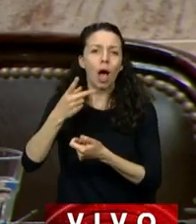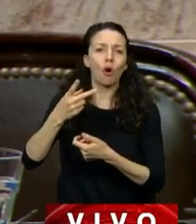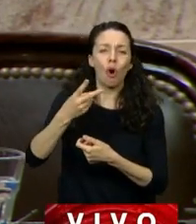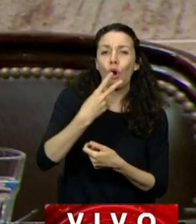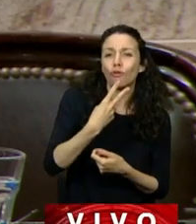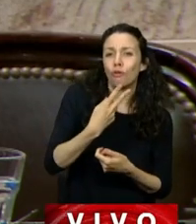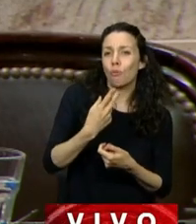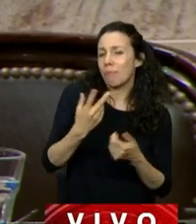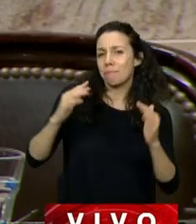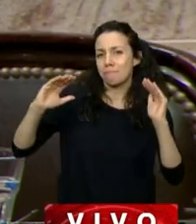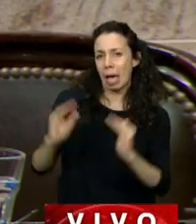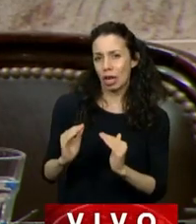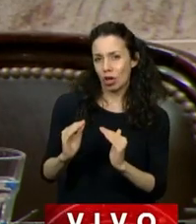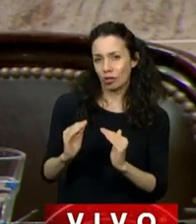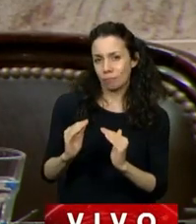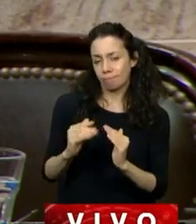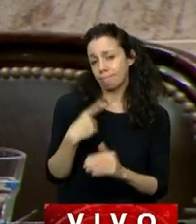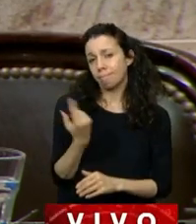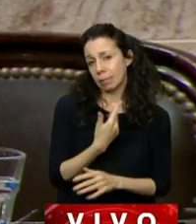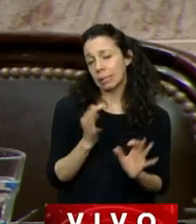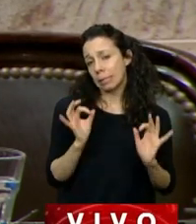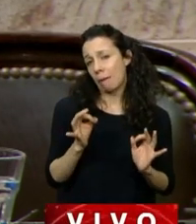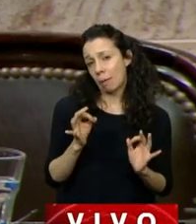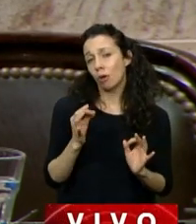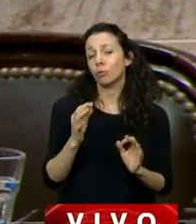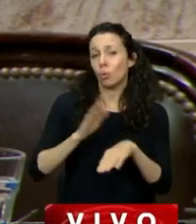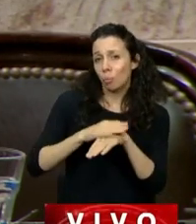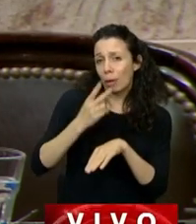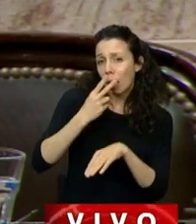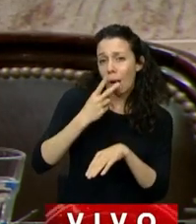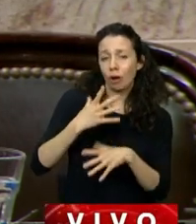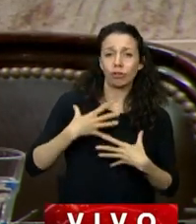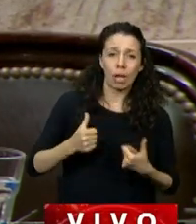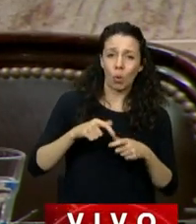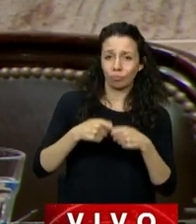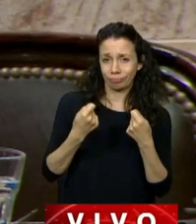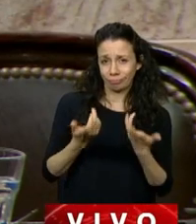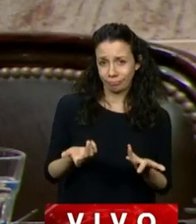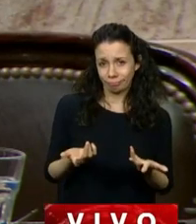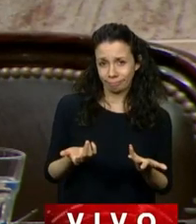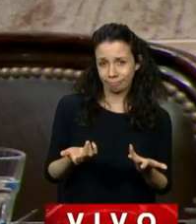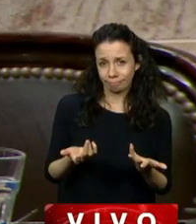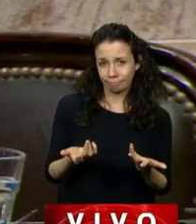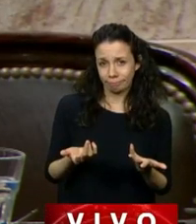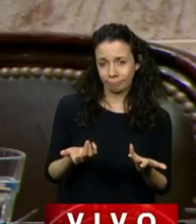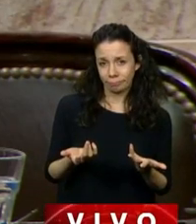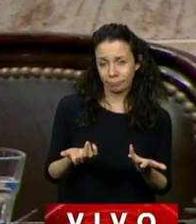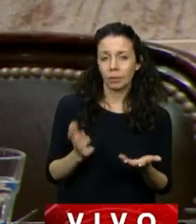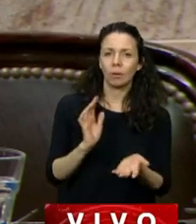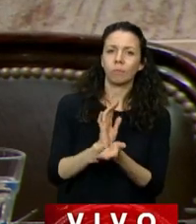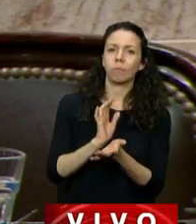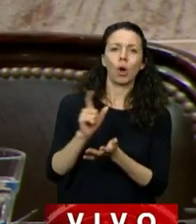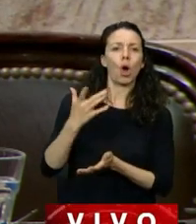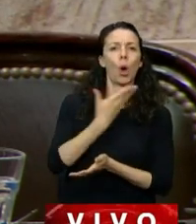Porque todos sabemos que el tabaco perjudica la salud es decir la idea del gobierno